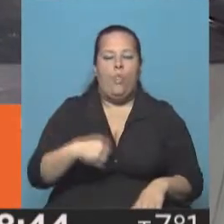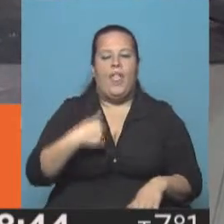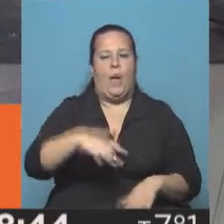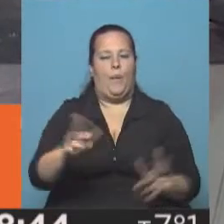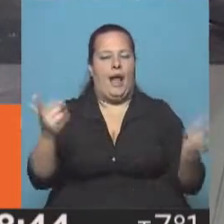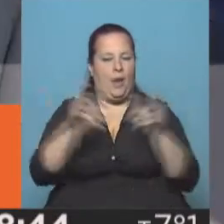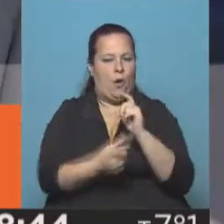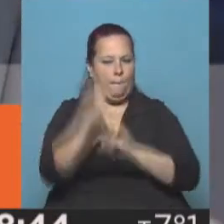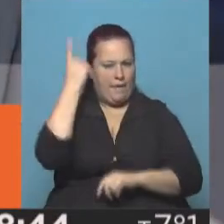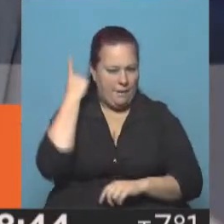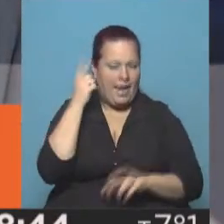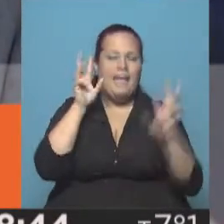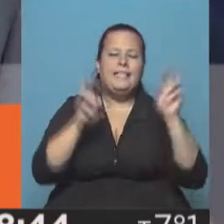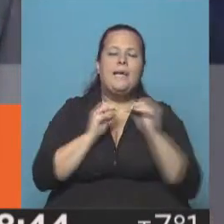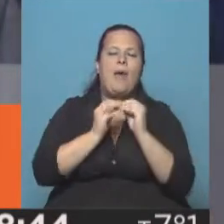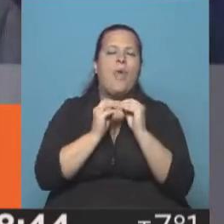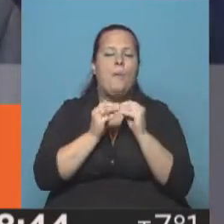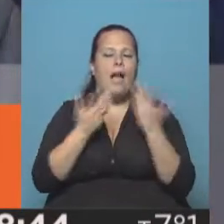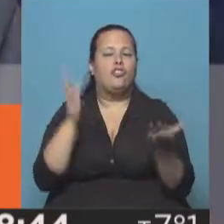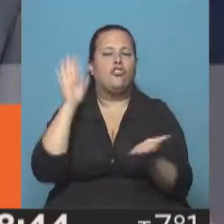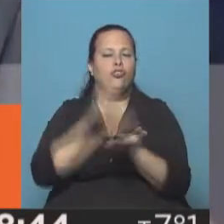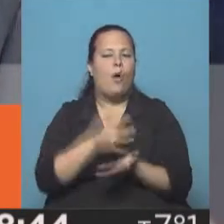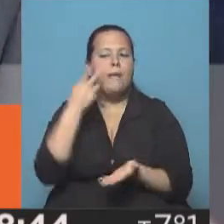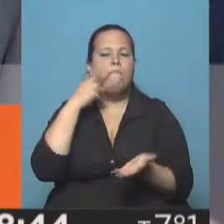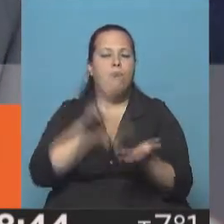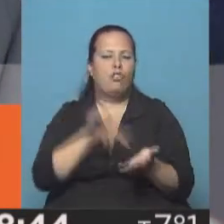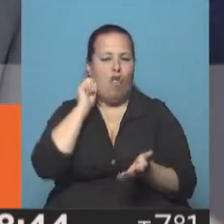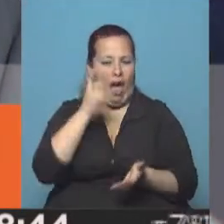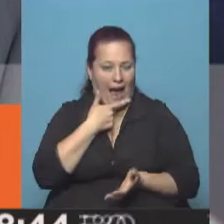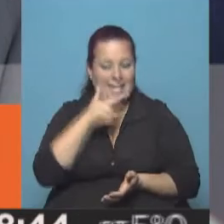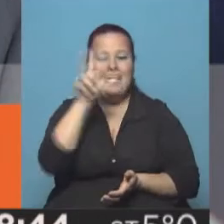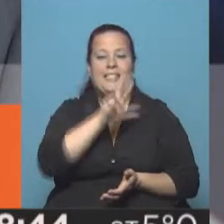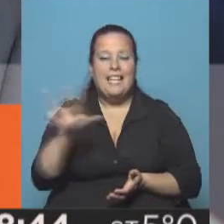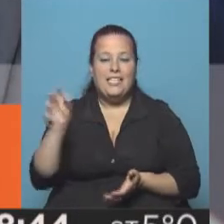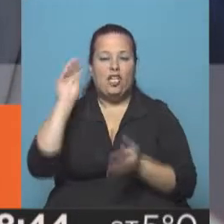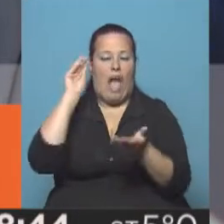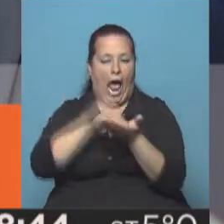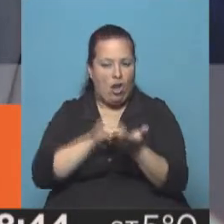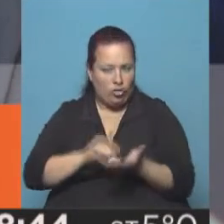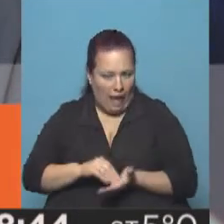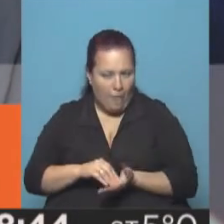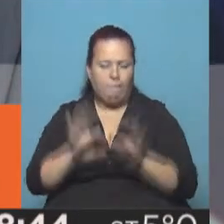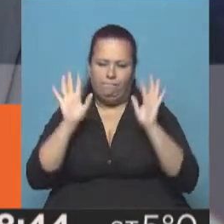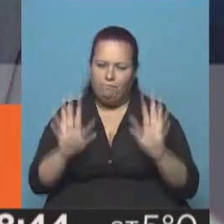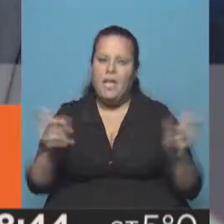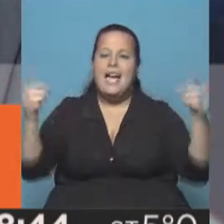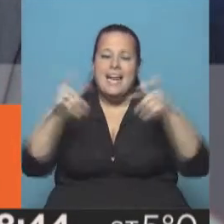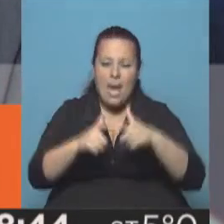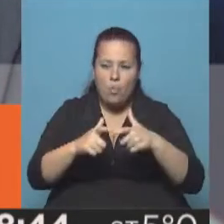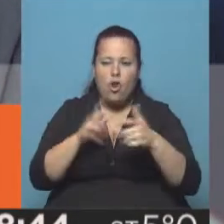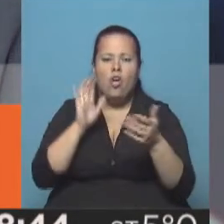primera audiencia el tema de batir tiene que ver con la tarifa del gas 300 inscriptos a ver es una audiencia